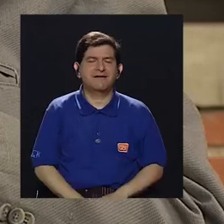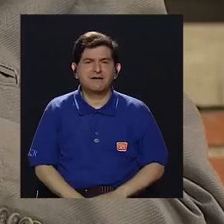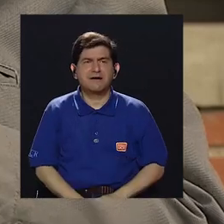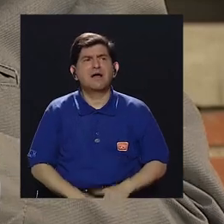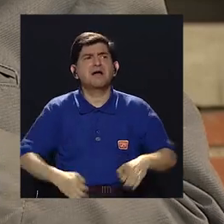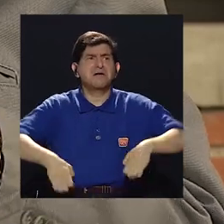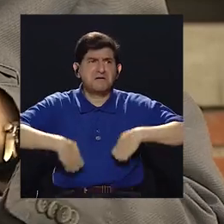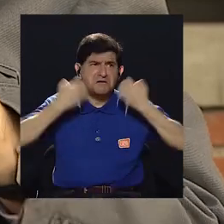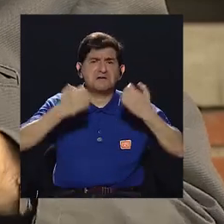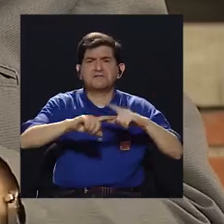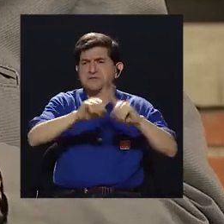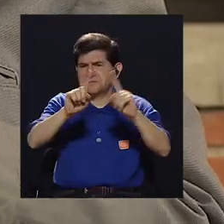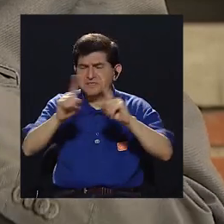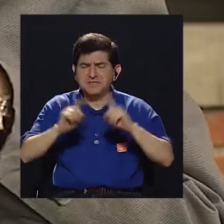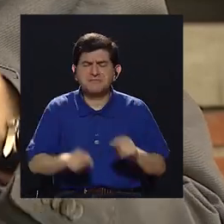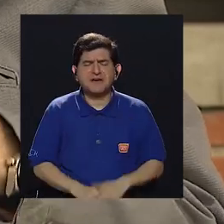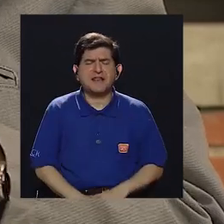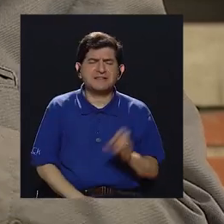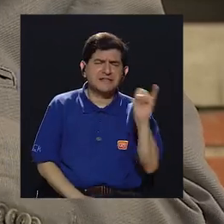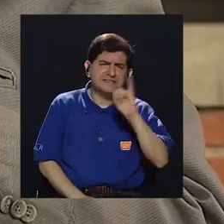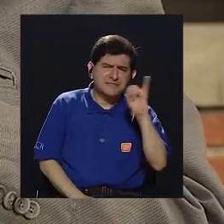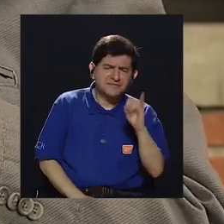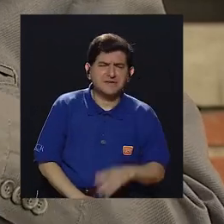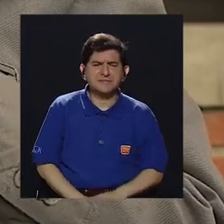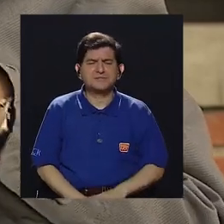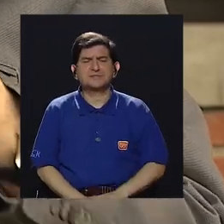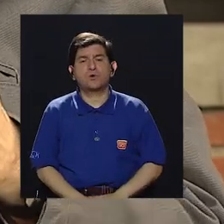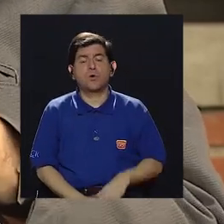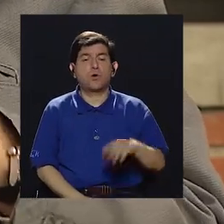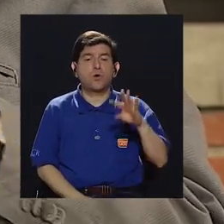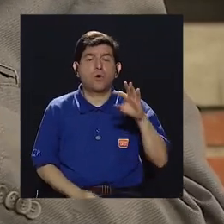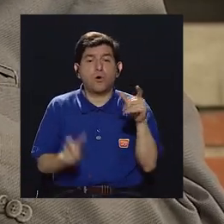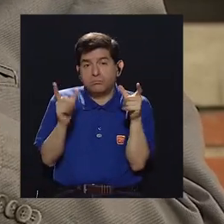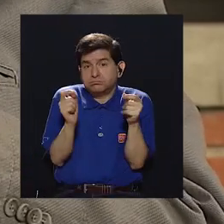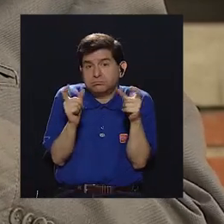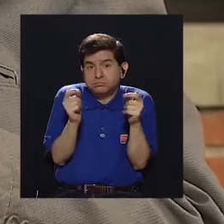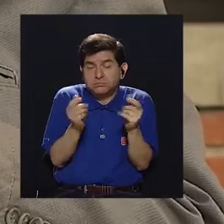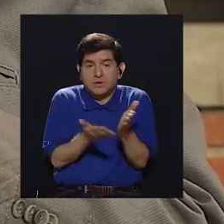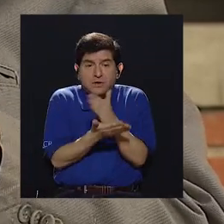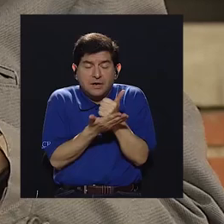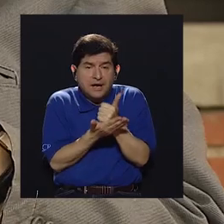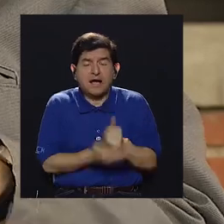obviamente si existen, digamos, masas, infecciones, tumores, cualquier